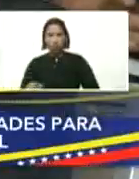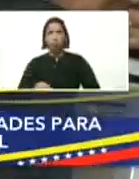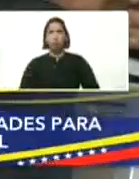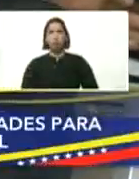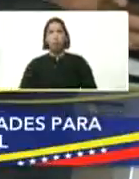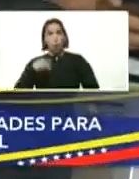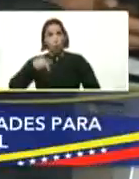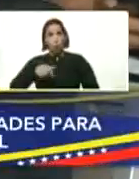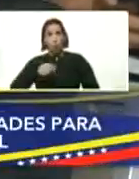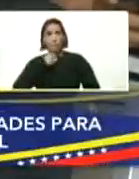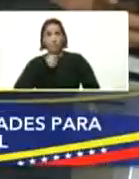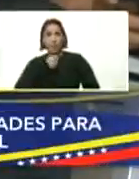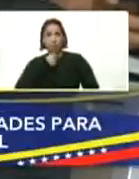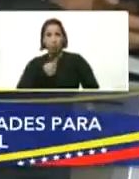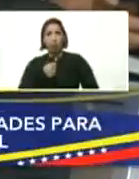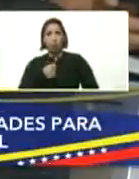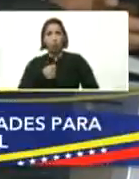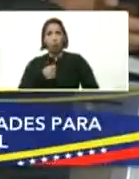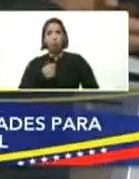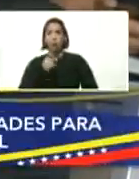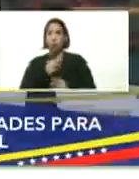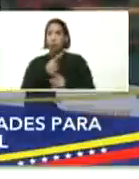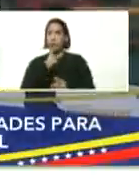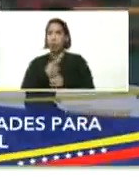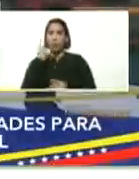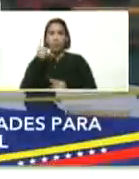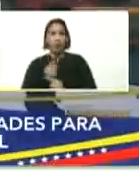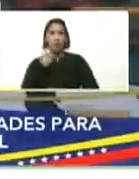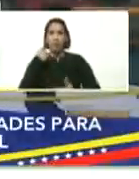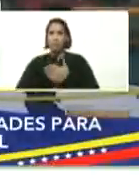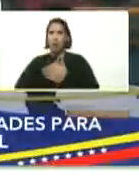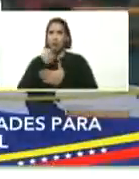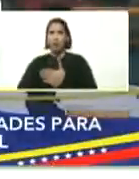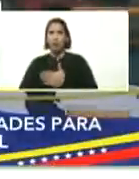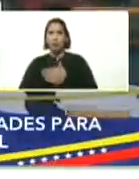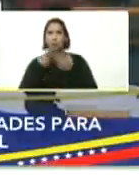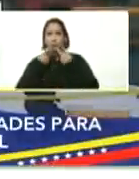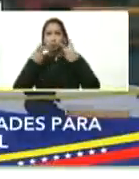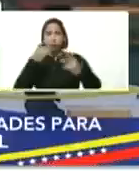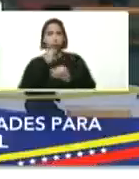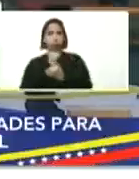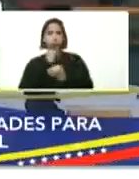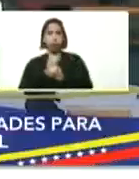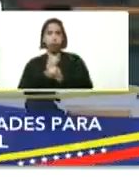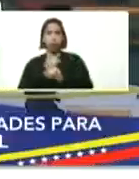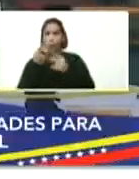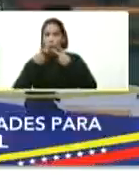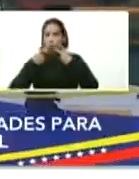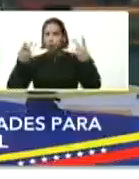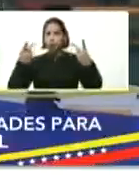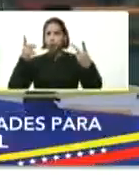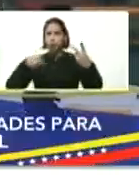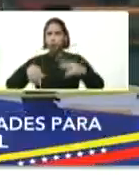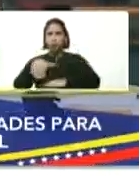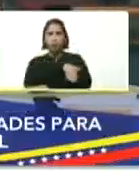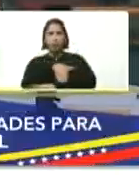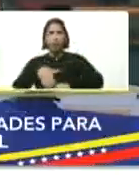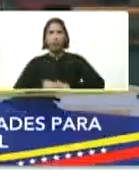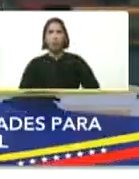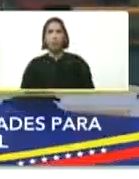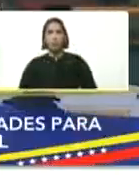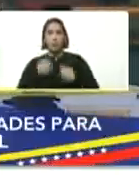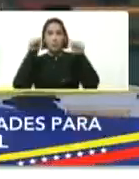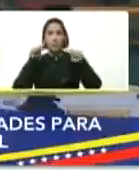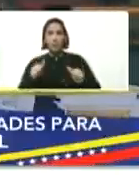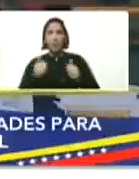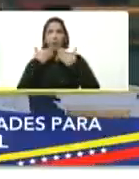dominantes son las redes sociales. Así que hay que dar la batalla en los medios, en las redes, en las calles y en las paredes.